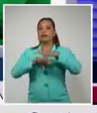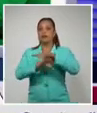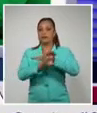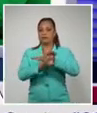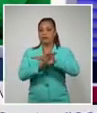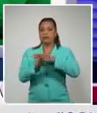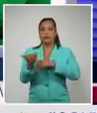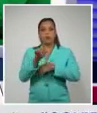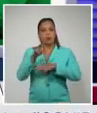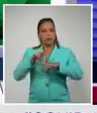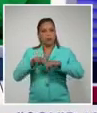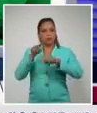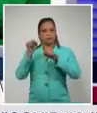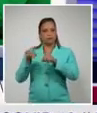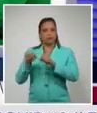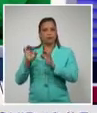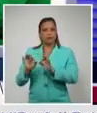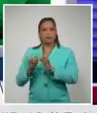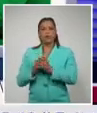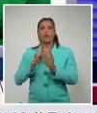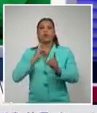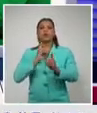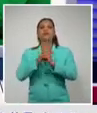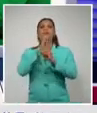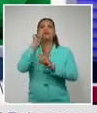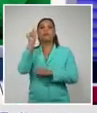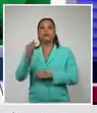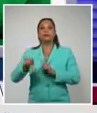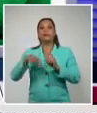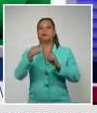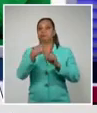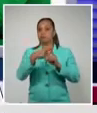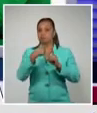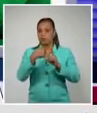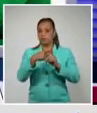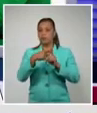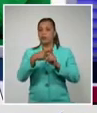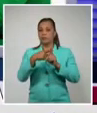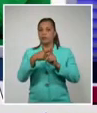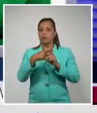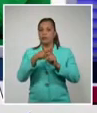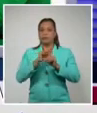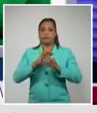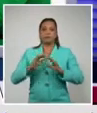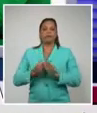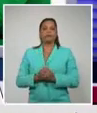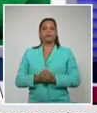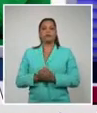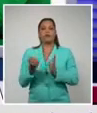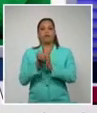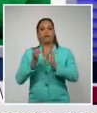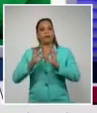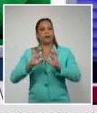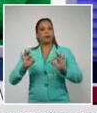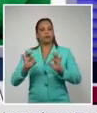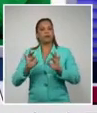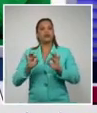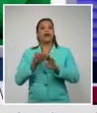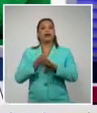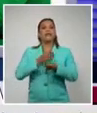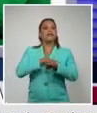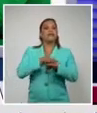Habana, también contacto de un caso positivo que ya había sido diagnosticado, con los